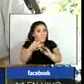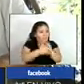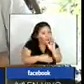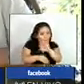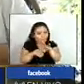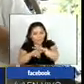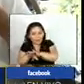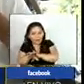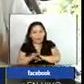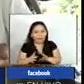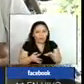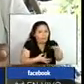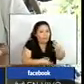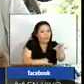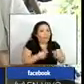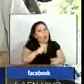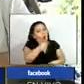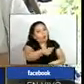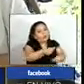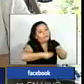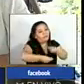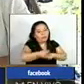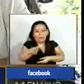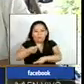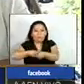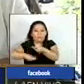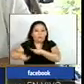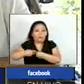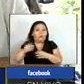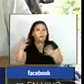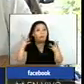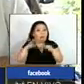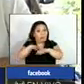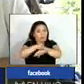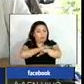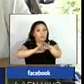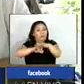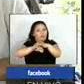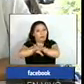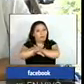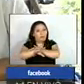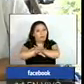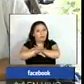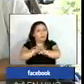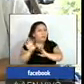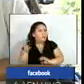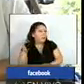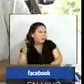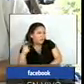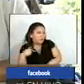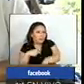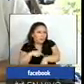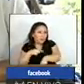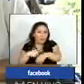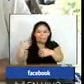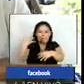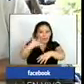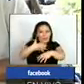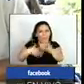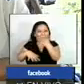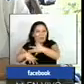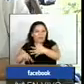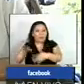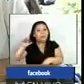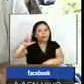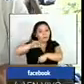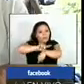Como agarramos papeles de otra gente que trae, entonces el guante nomás pasa lo mucho tres horas. De ahí